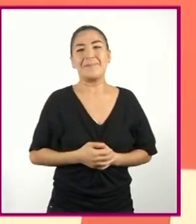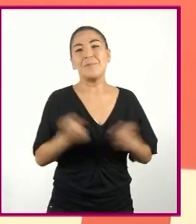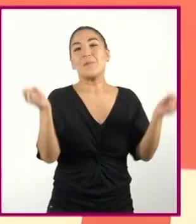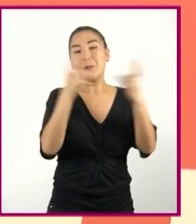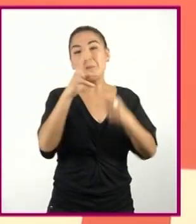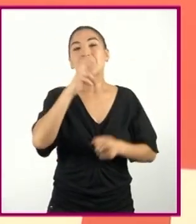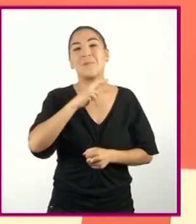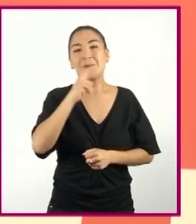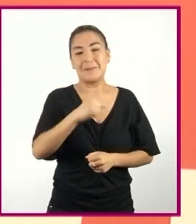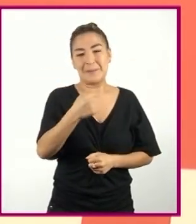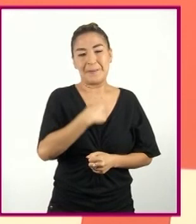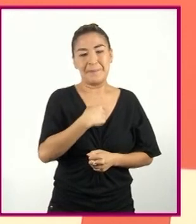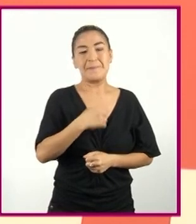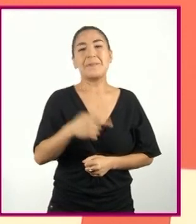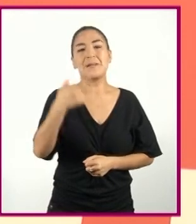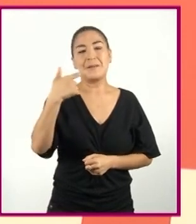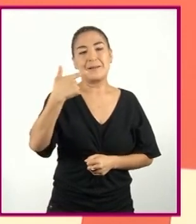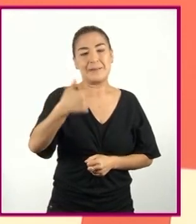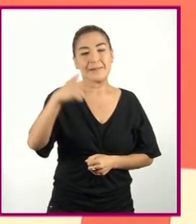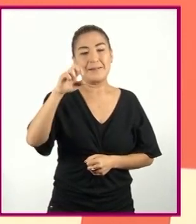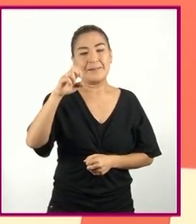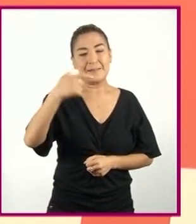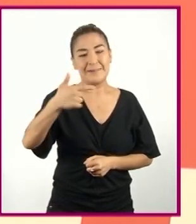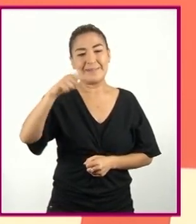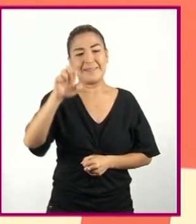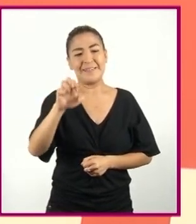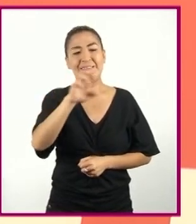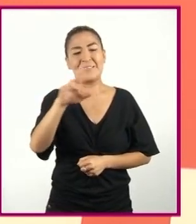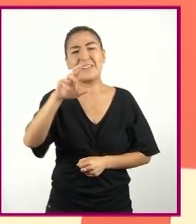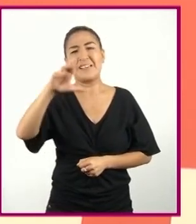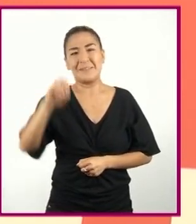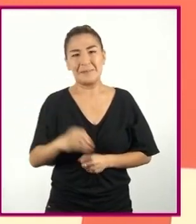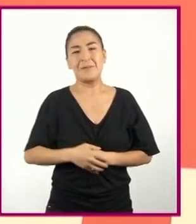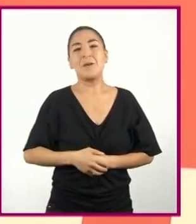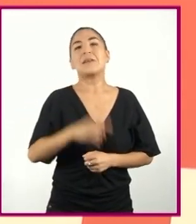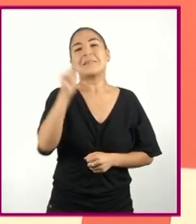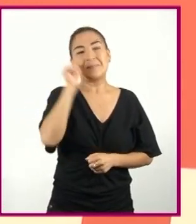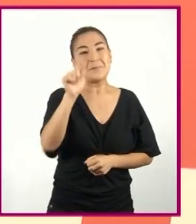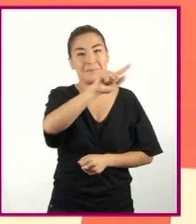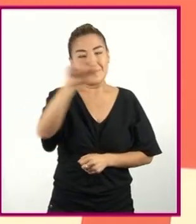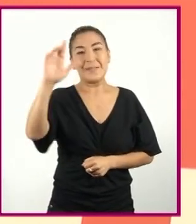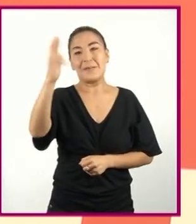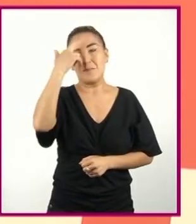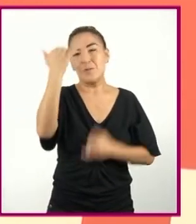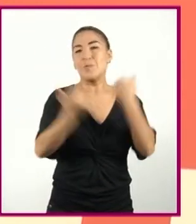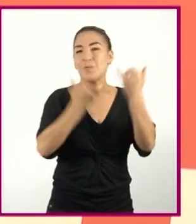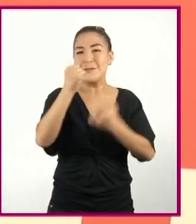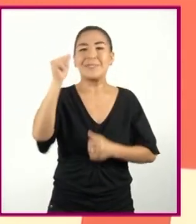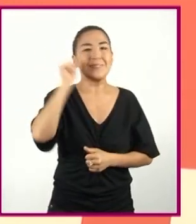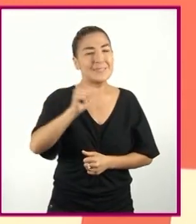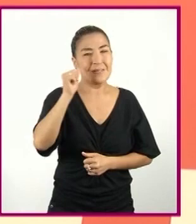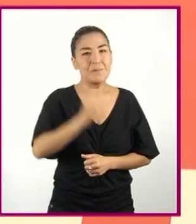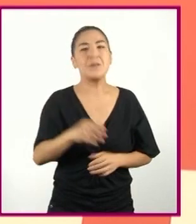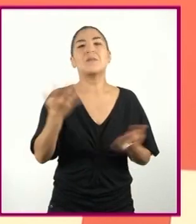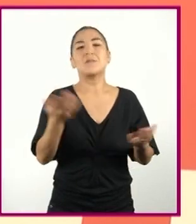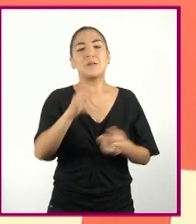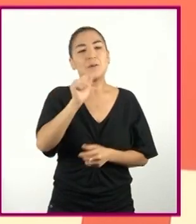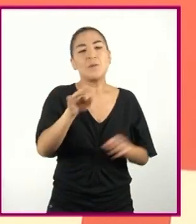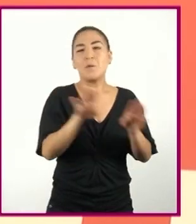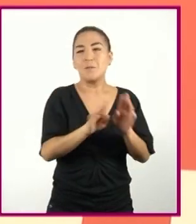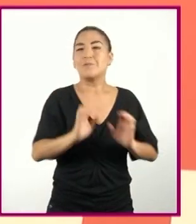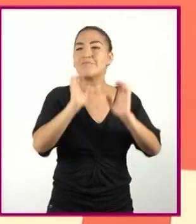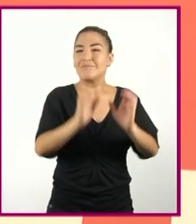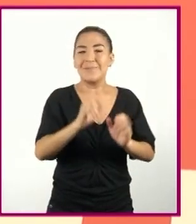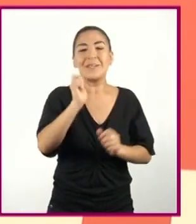pronto. Yo soy Guerrero Calvillo. Recuerden jugar siempre y procurar todo lo que los